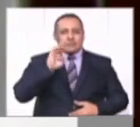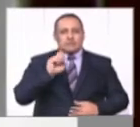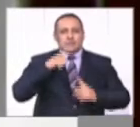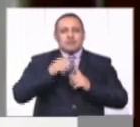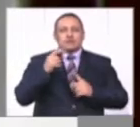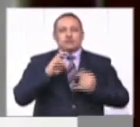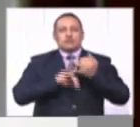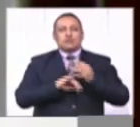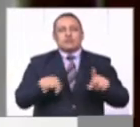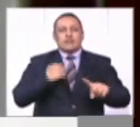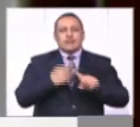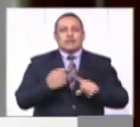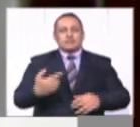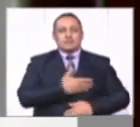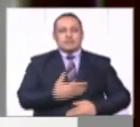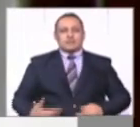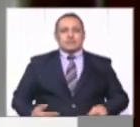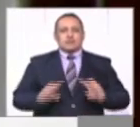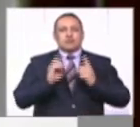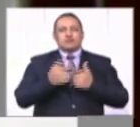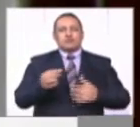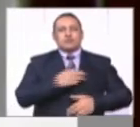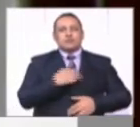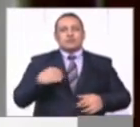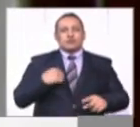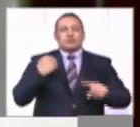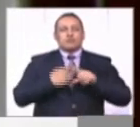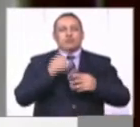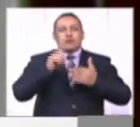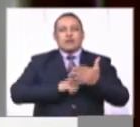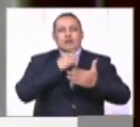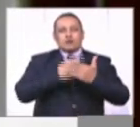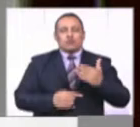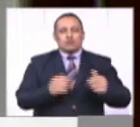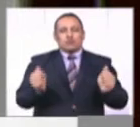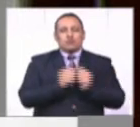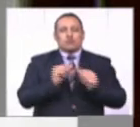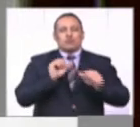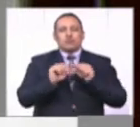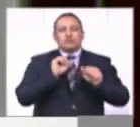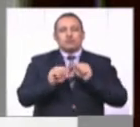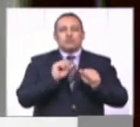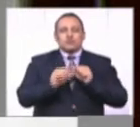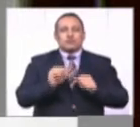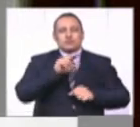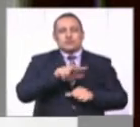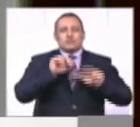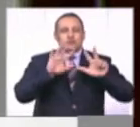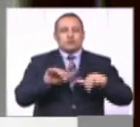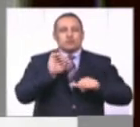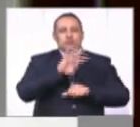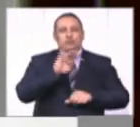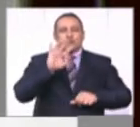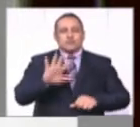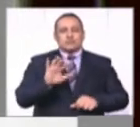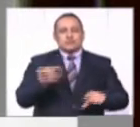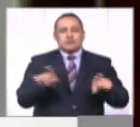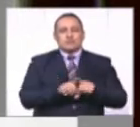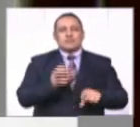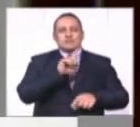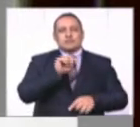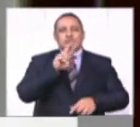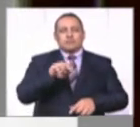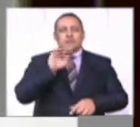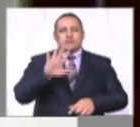Vázquez expresidente del Consejo de ministros por infracción a la a los artículos 38 45 y